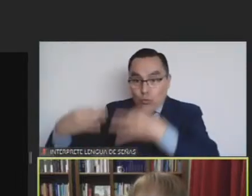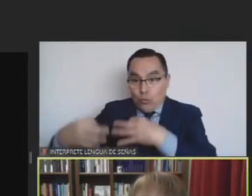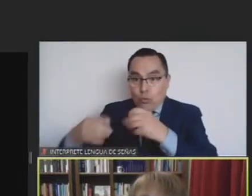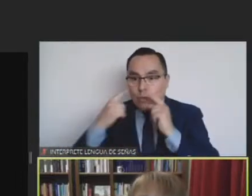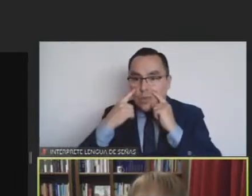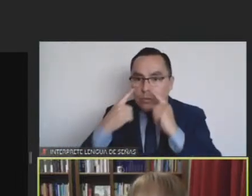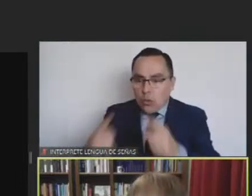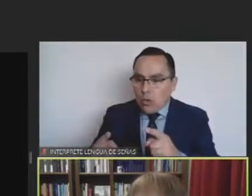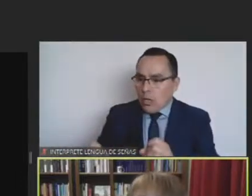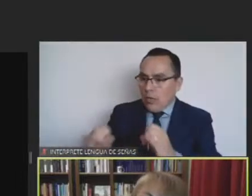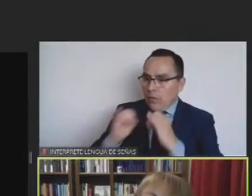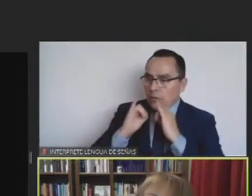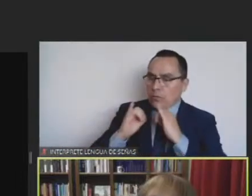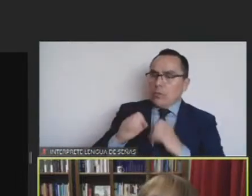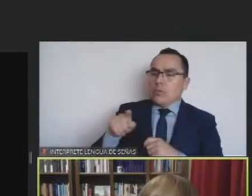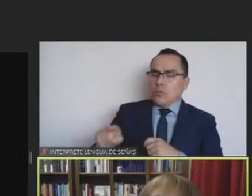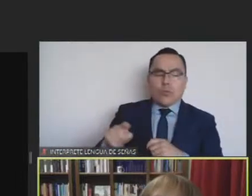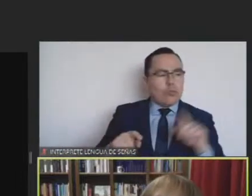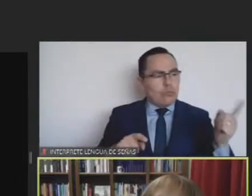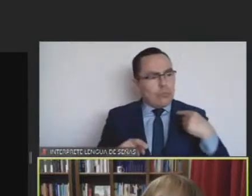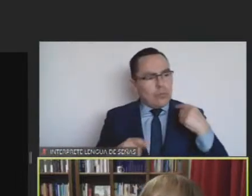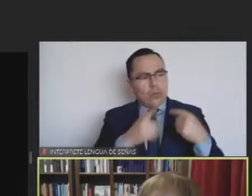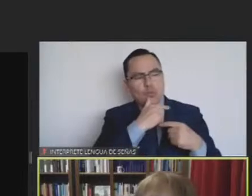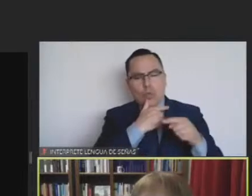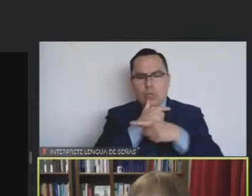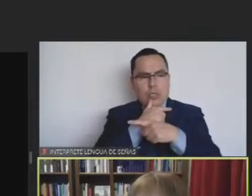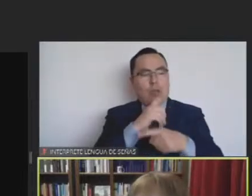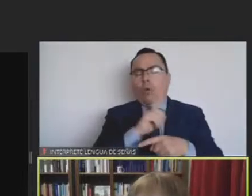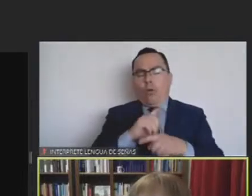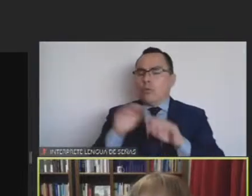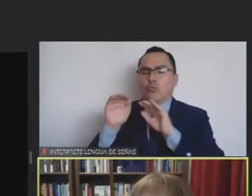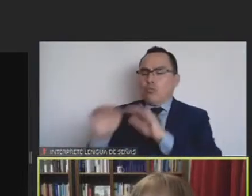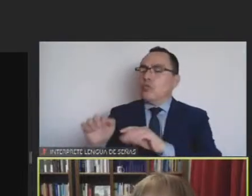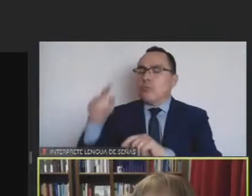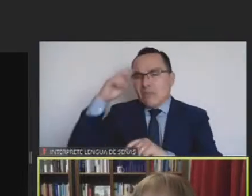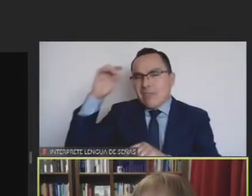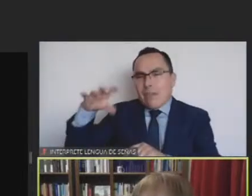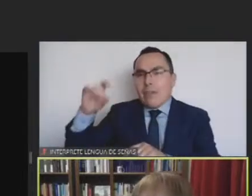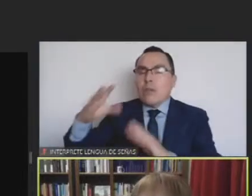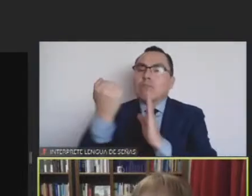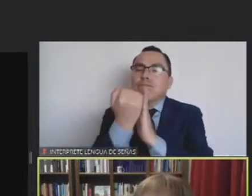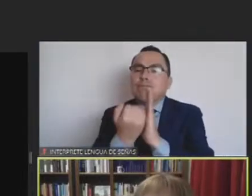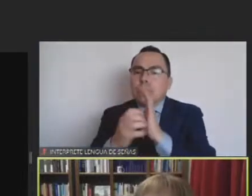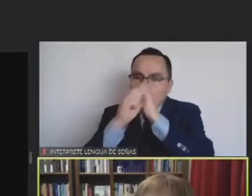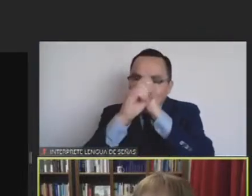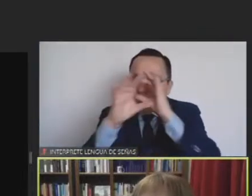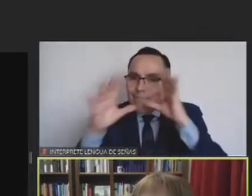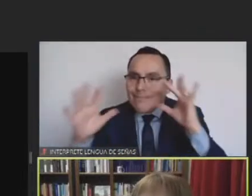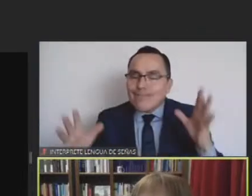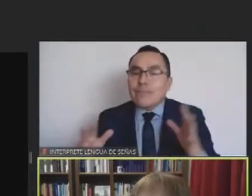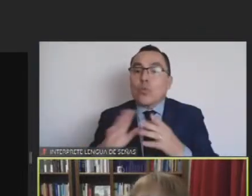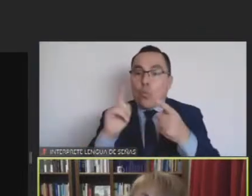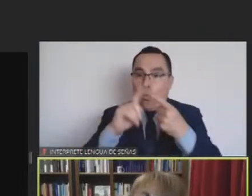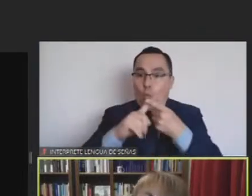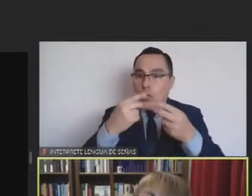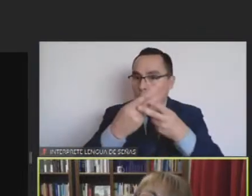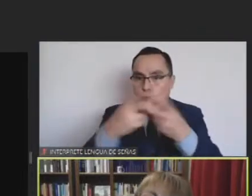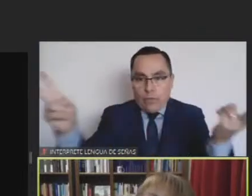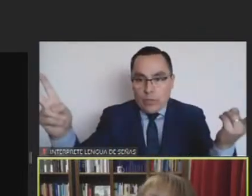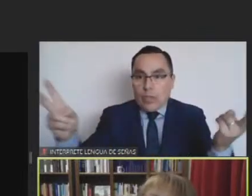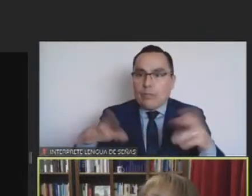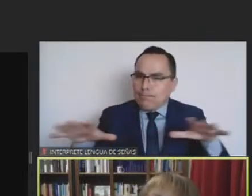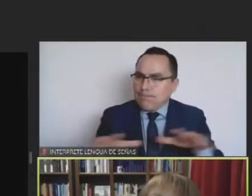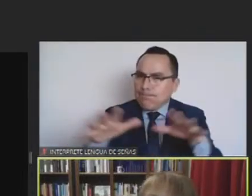Poder Judicial respecto de cada uno de sus actores. Y esto va a significar, por una parte, publicidad activa, publicación,